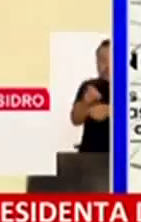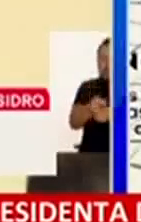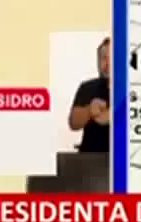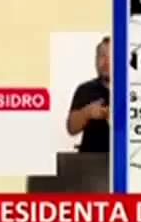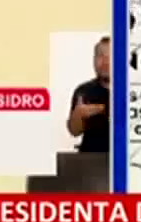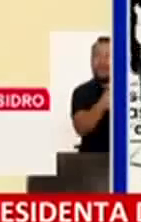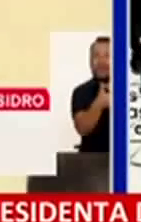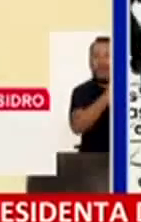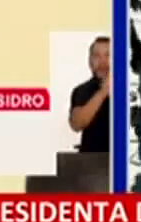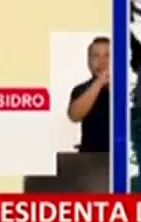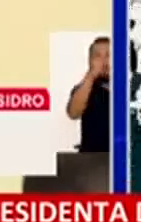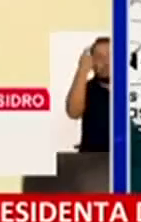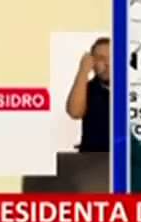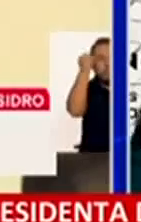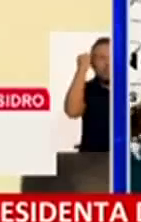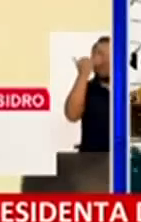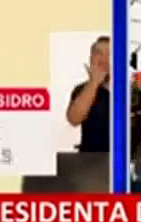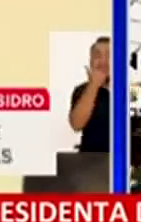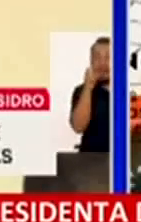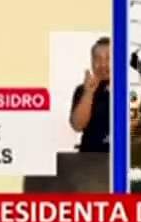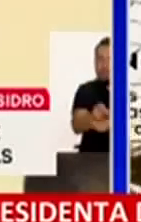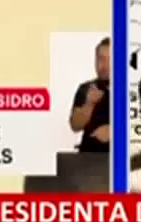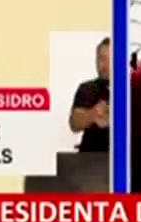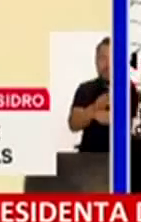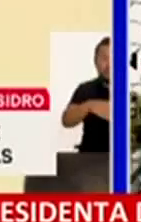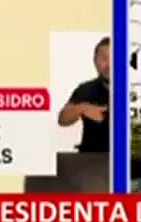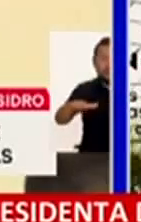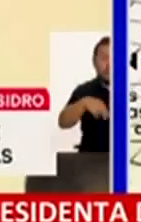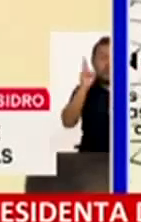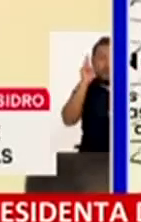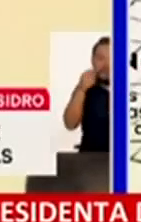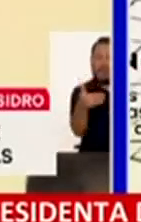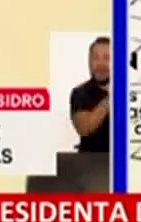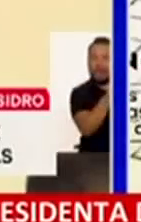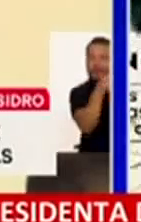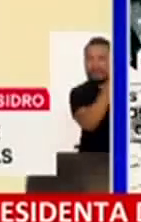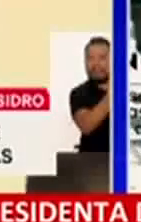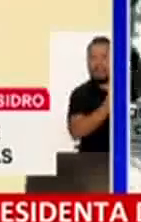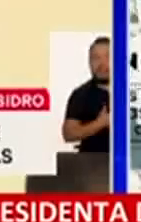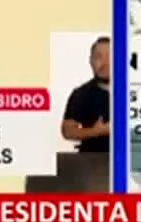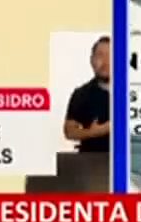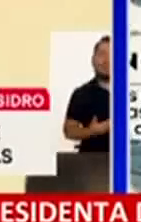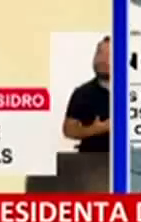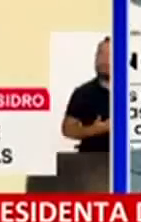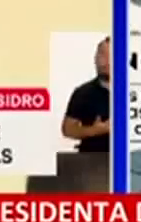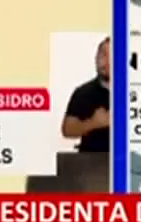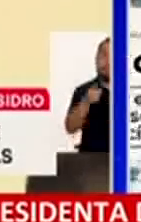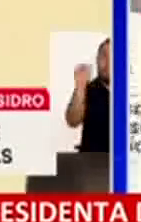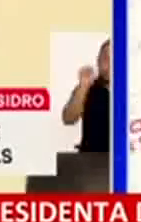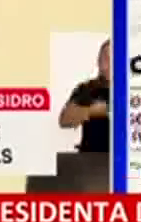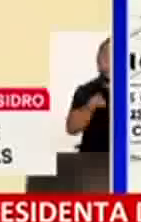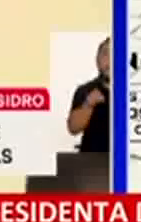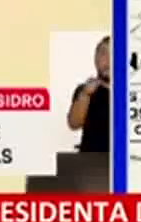o política politizada a nuestros niños, estarán entrando en un